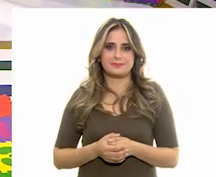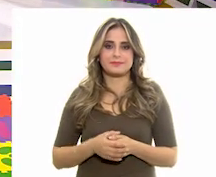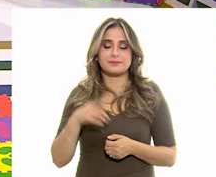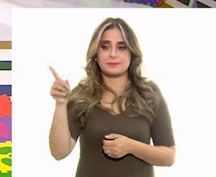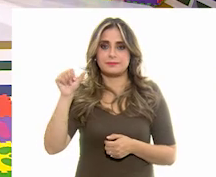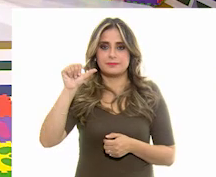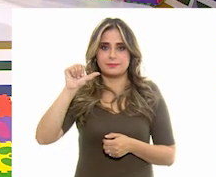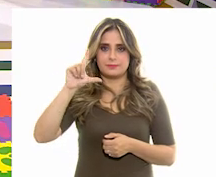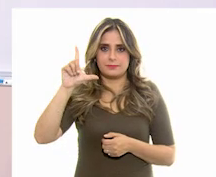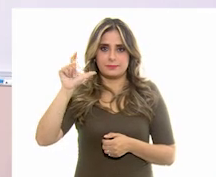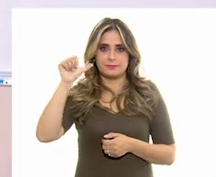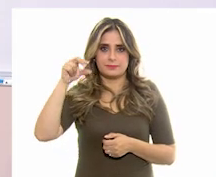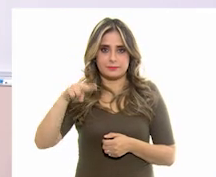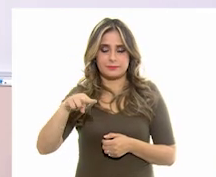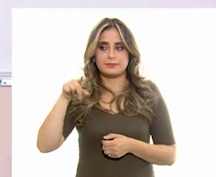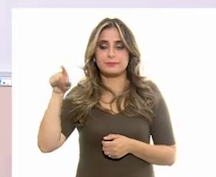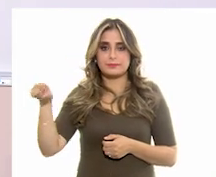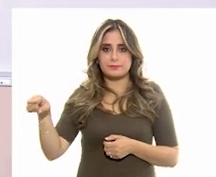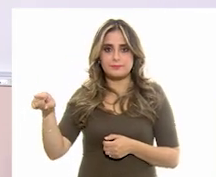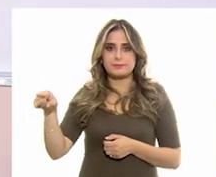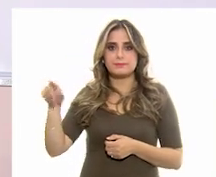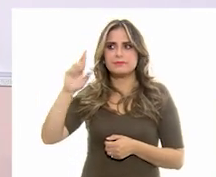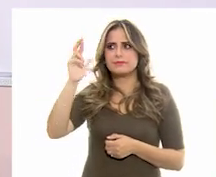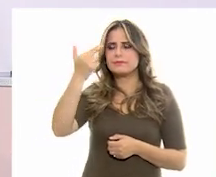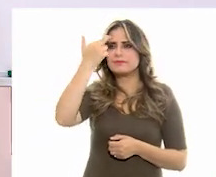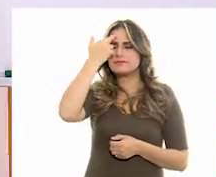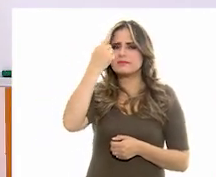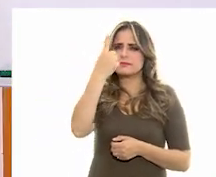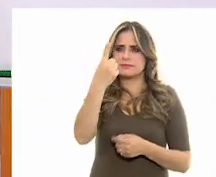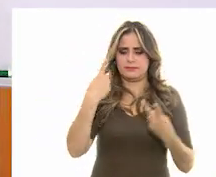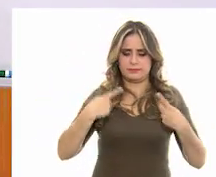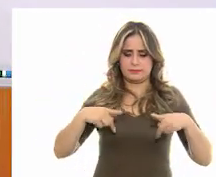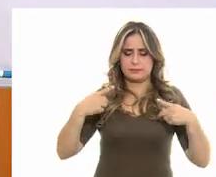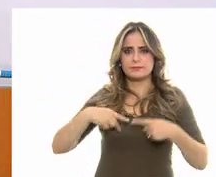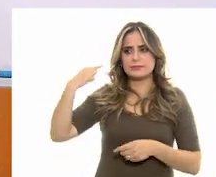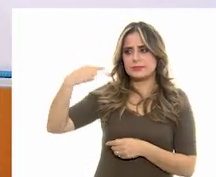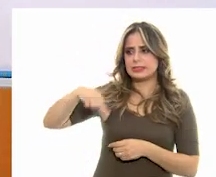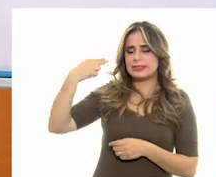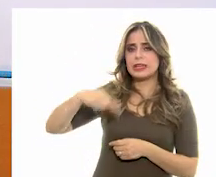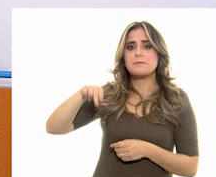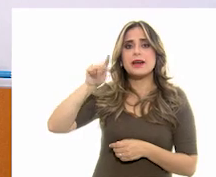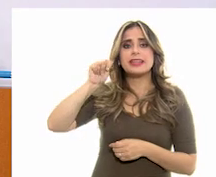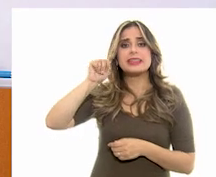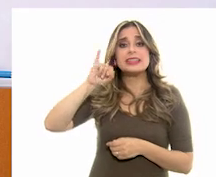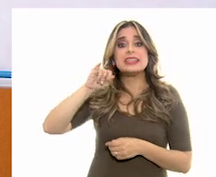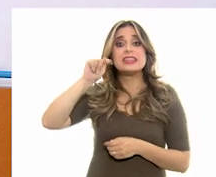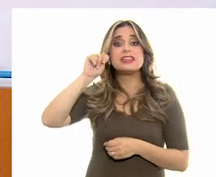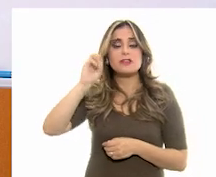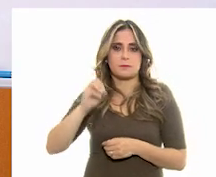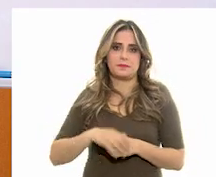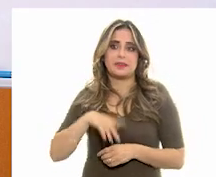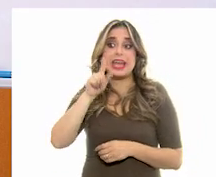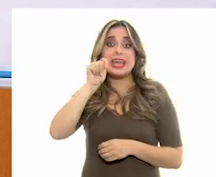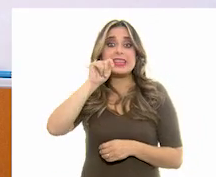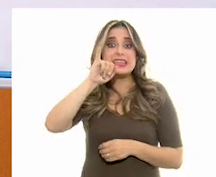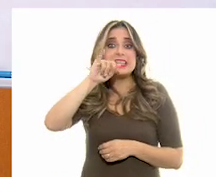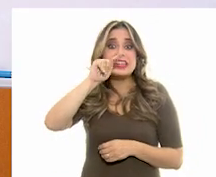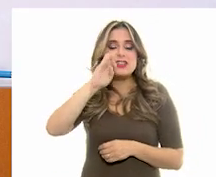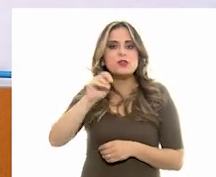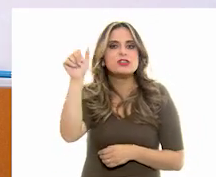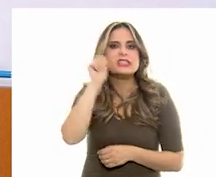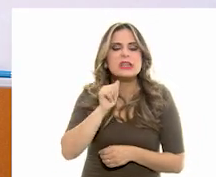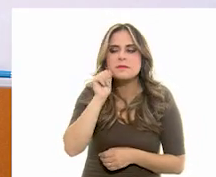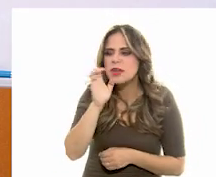Alan me recuerda a una persona que se llama Tito. Él es muy curioso. Muy bien.